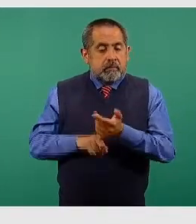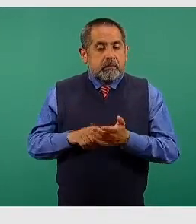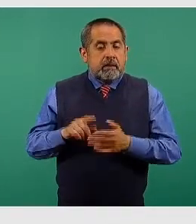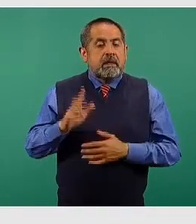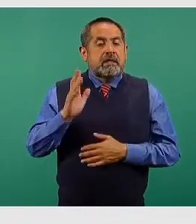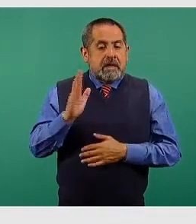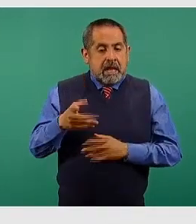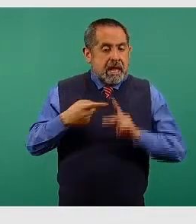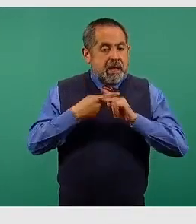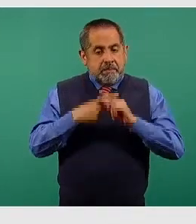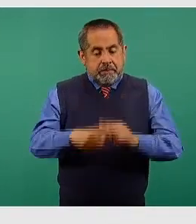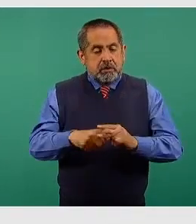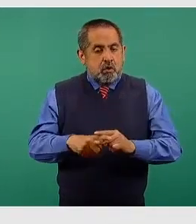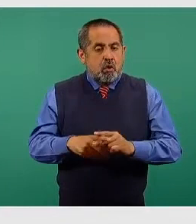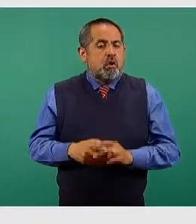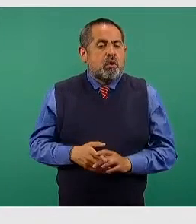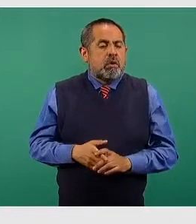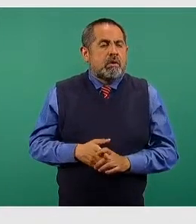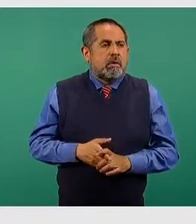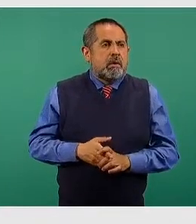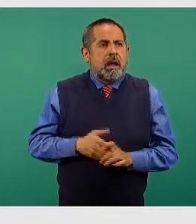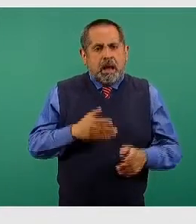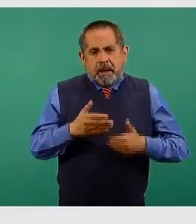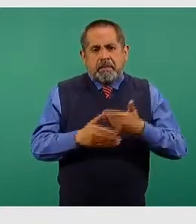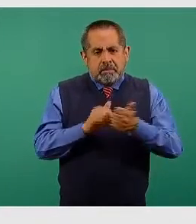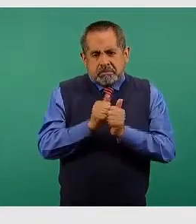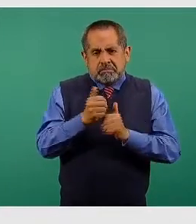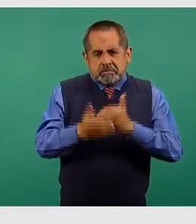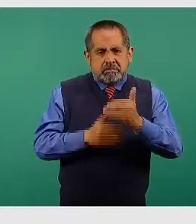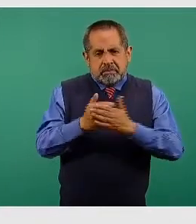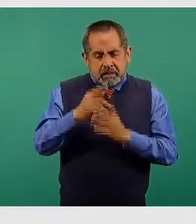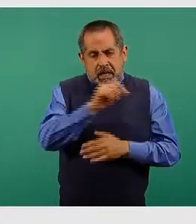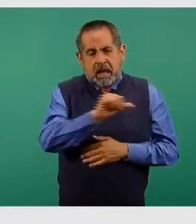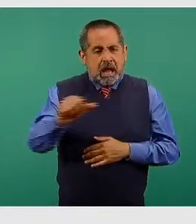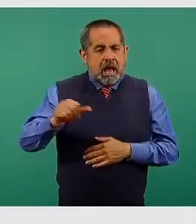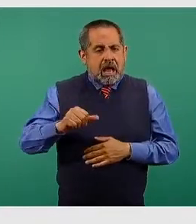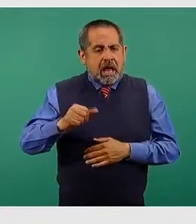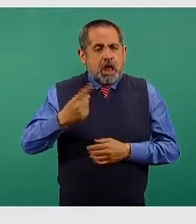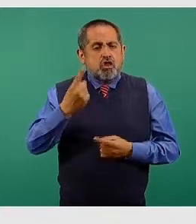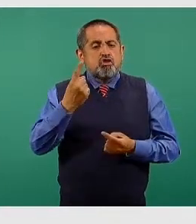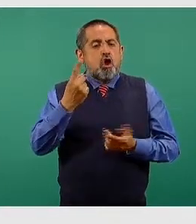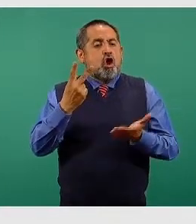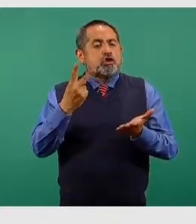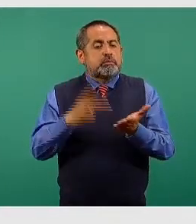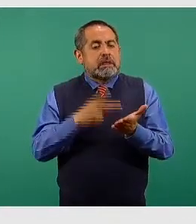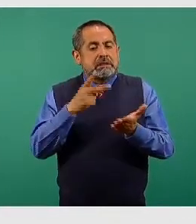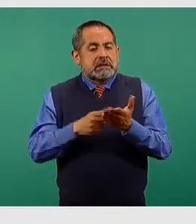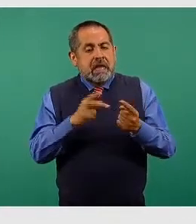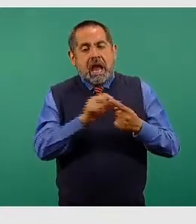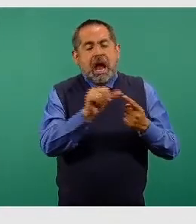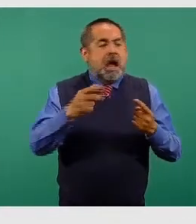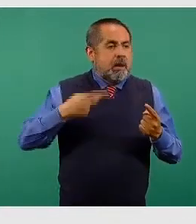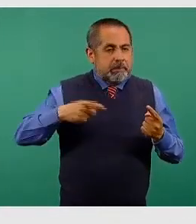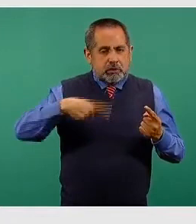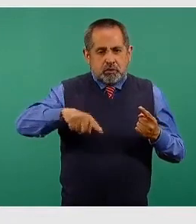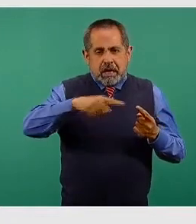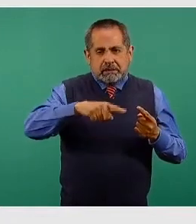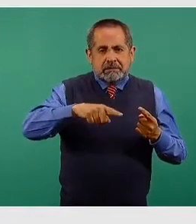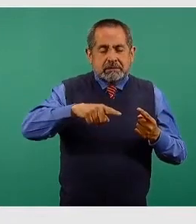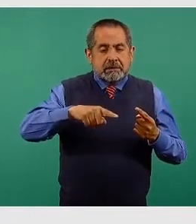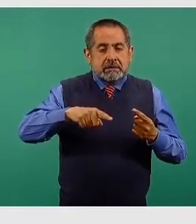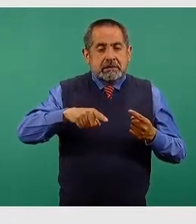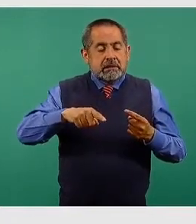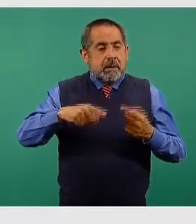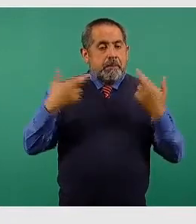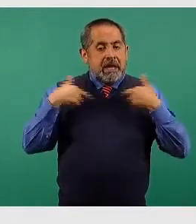inició la aplicación, ¿no? Y va avanzando la aplicación de la segunda dosis al personal educativo del